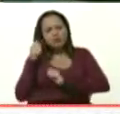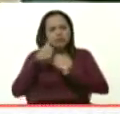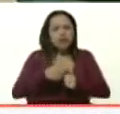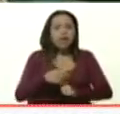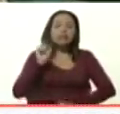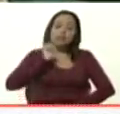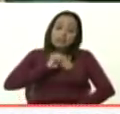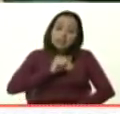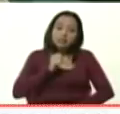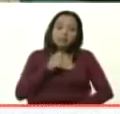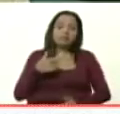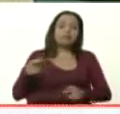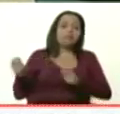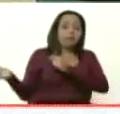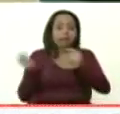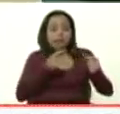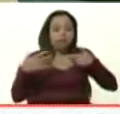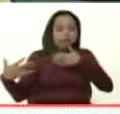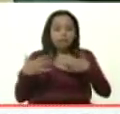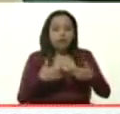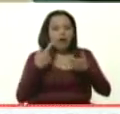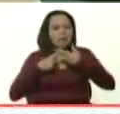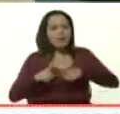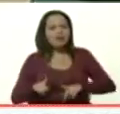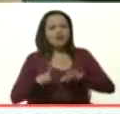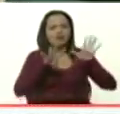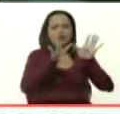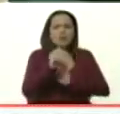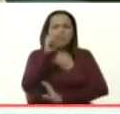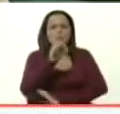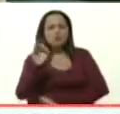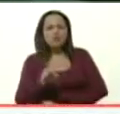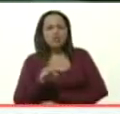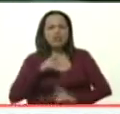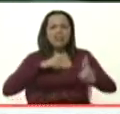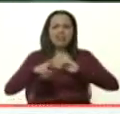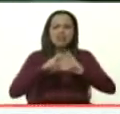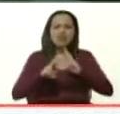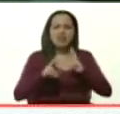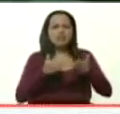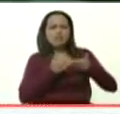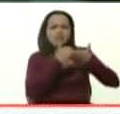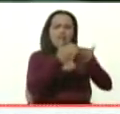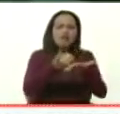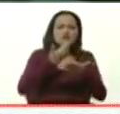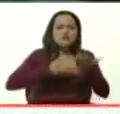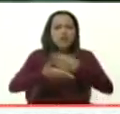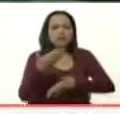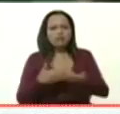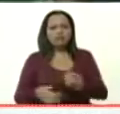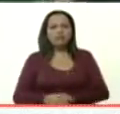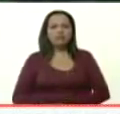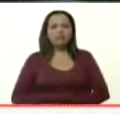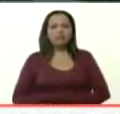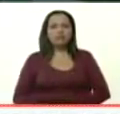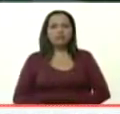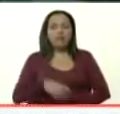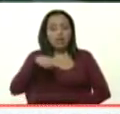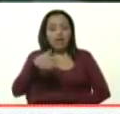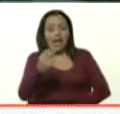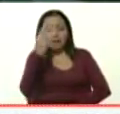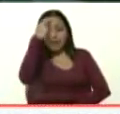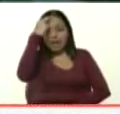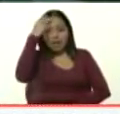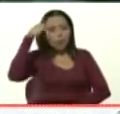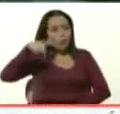Peleamos, pero el 90% fueron relaciones de cooperación. Aquí tengo a Tarek El Aissami,